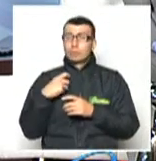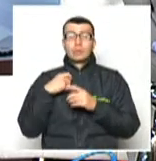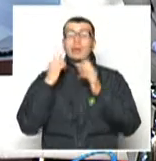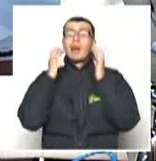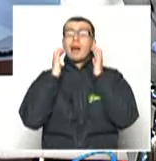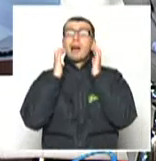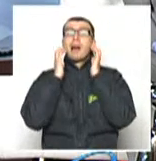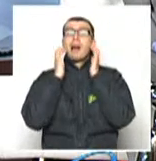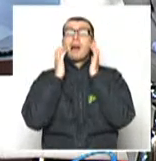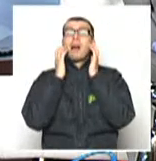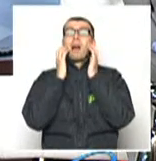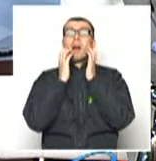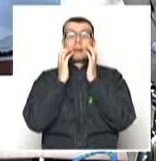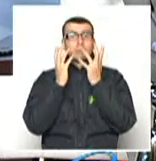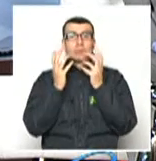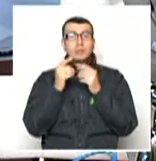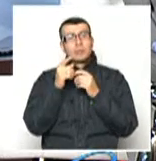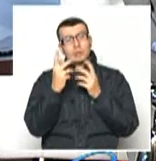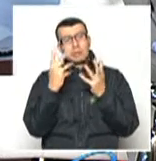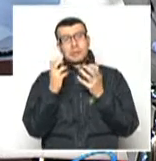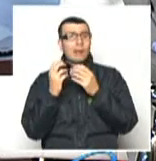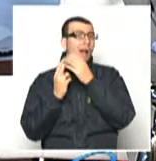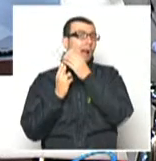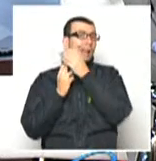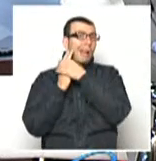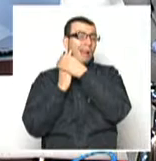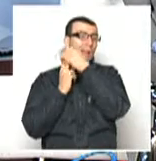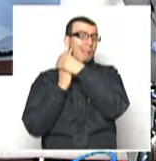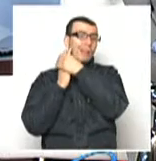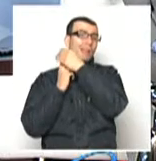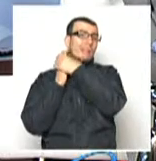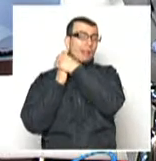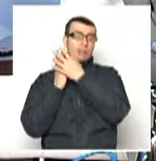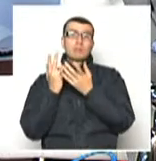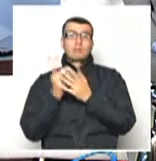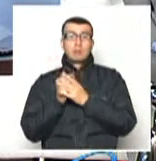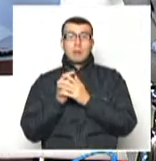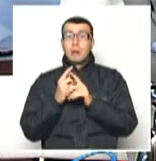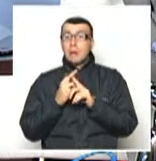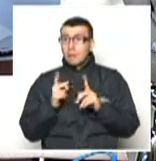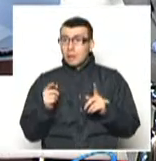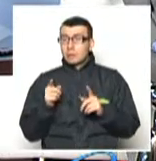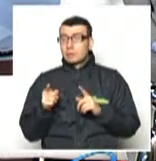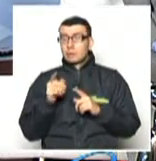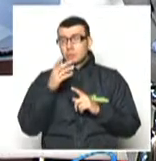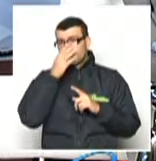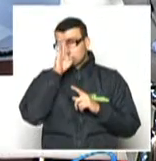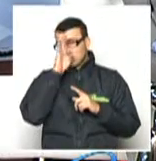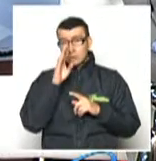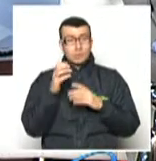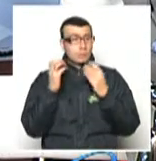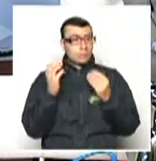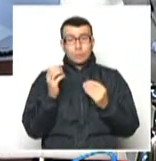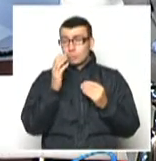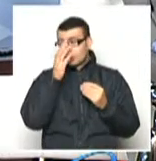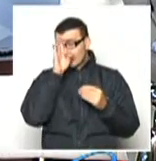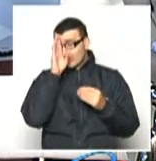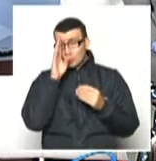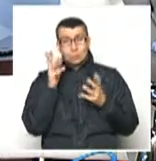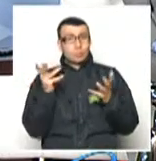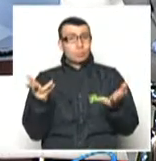Y ella ha querido hacerse los implantes, pero hay dudas, muchísimas dudas.